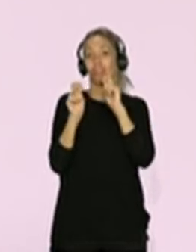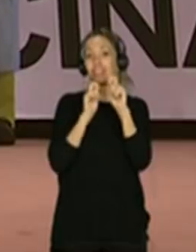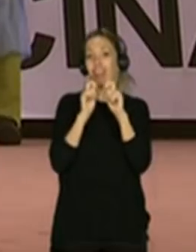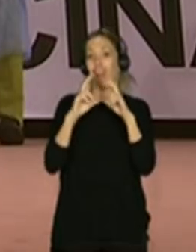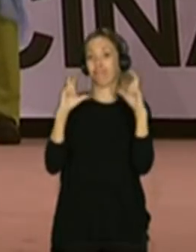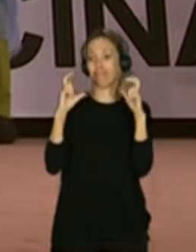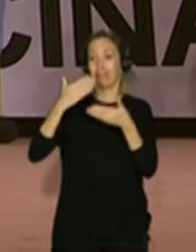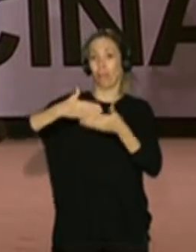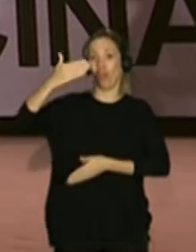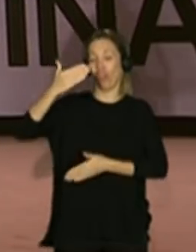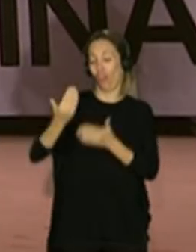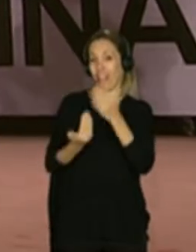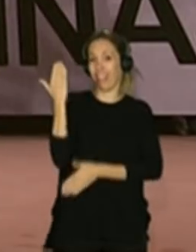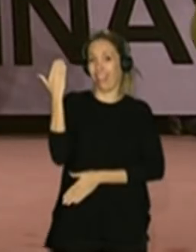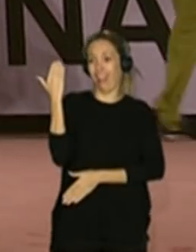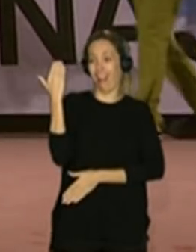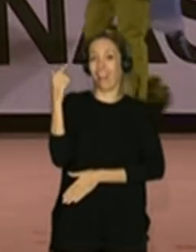placa de tórax